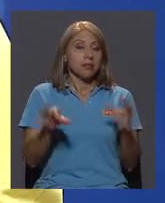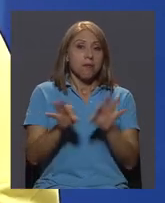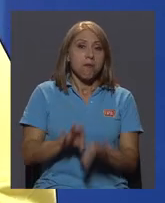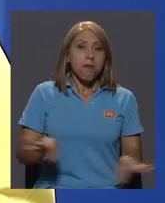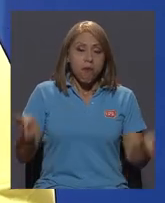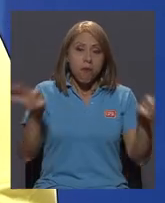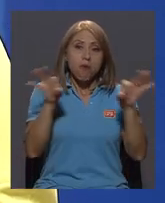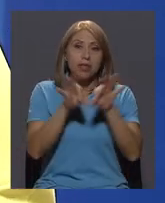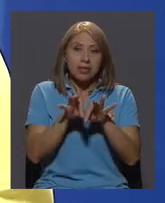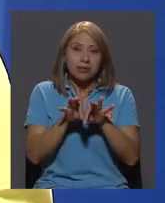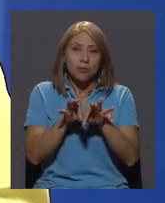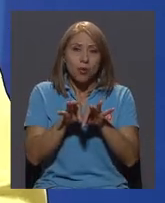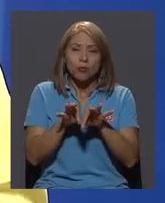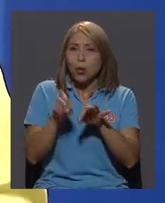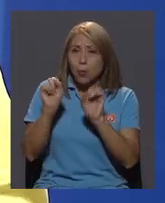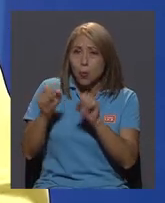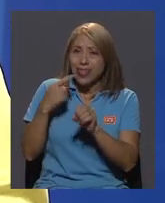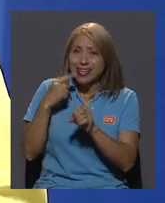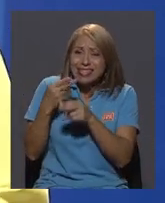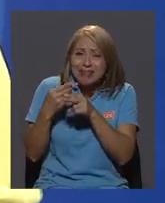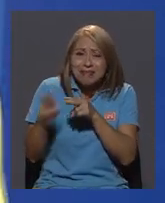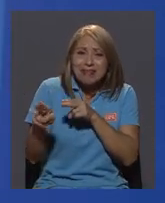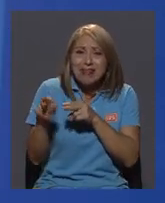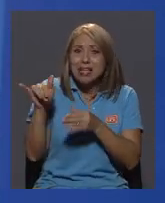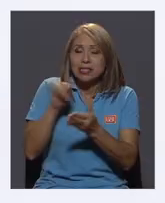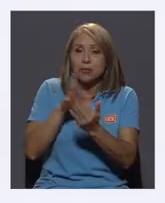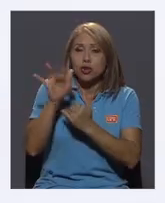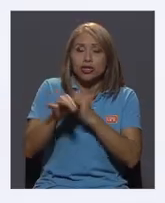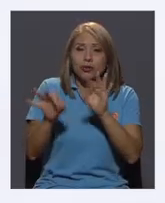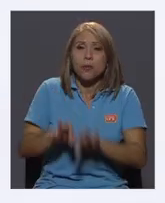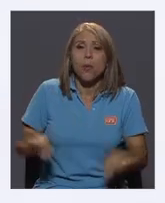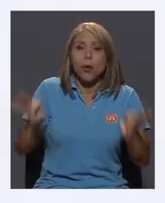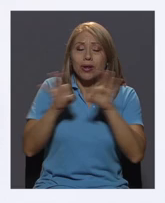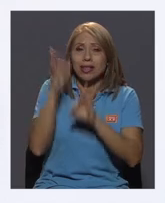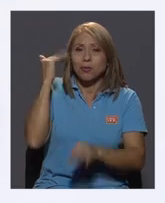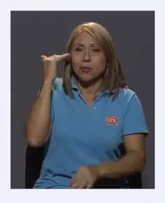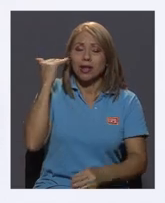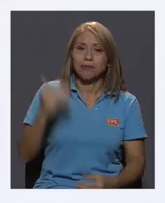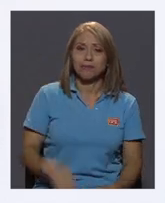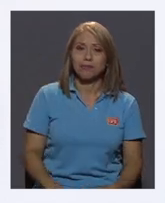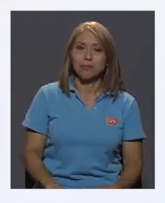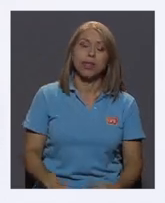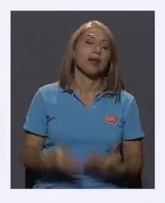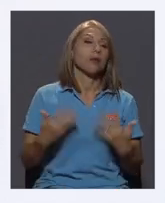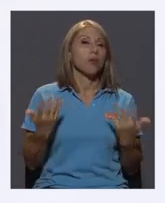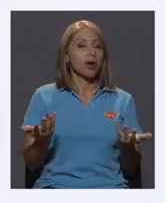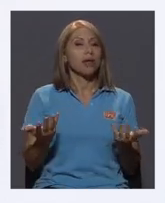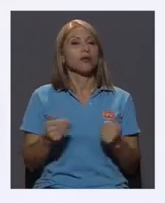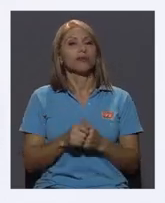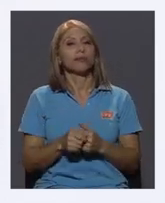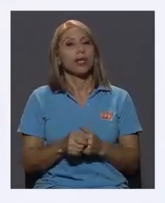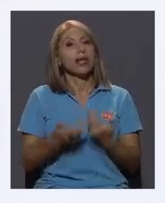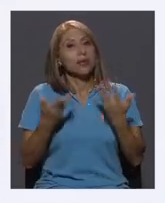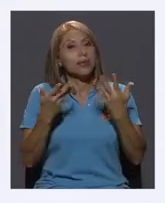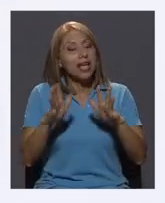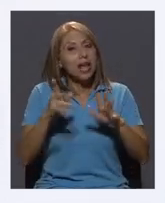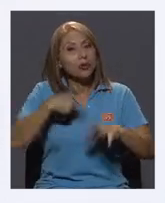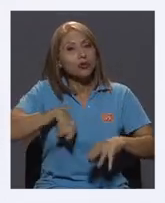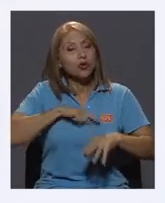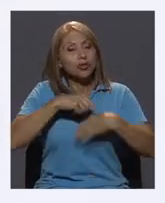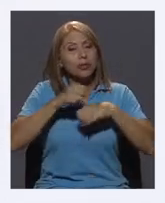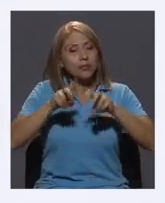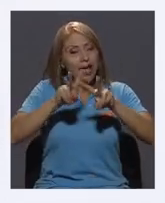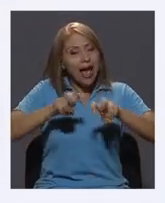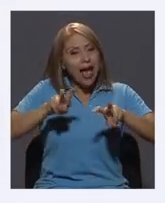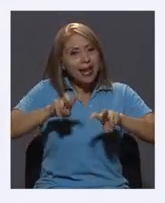importantísimo verdad brevemente por qué es tan importante este proyecto bueno si con el análisis previo que realizamos